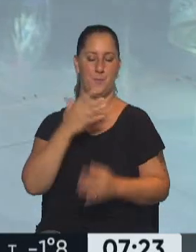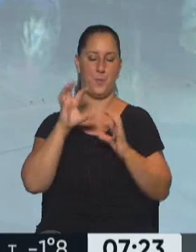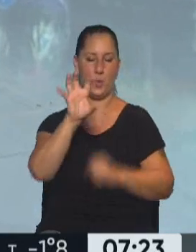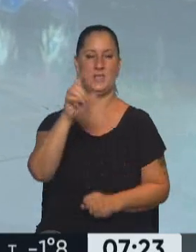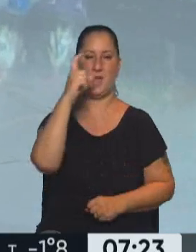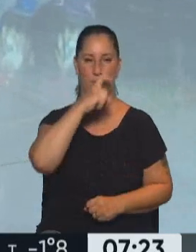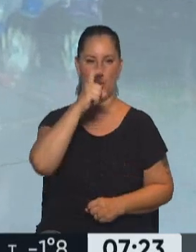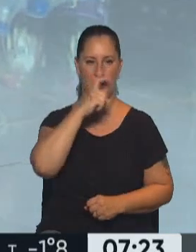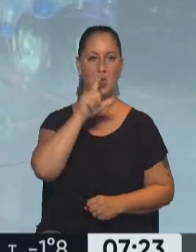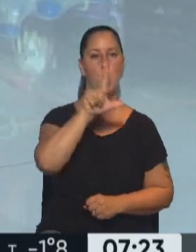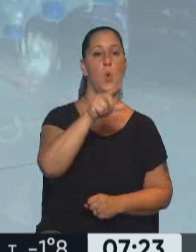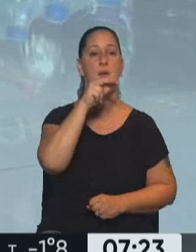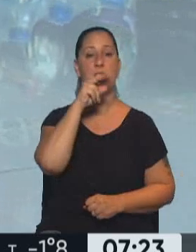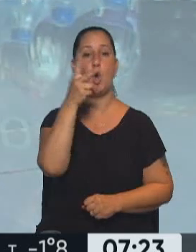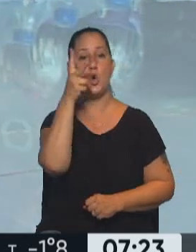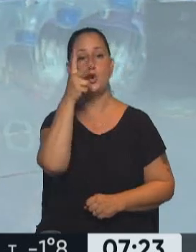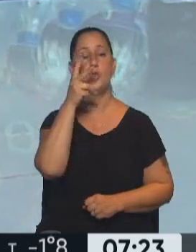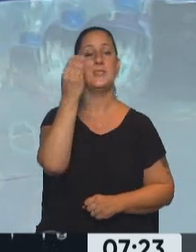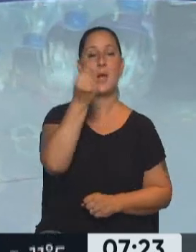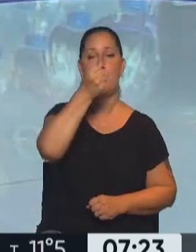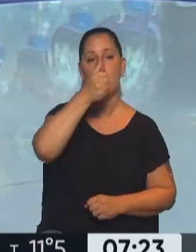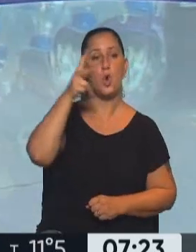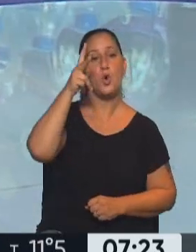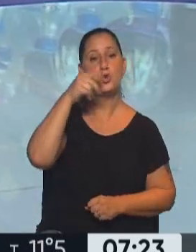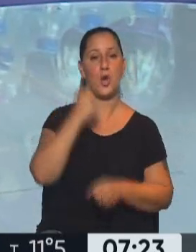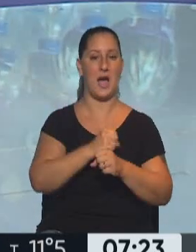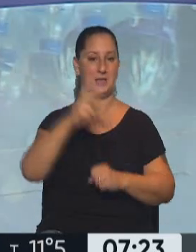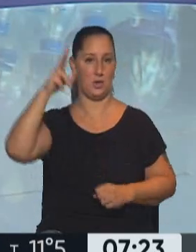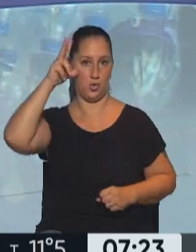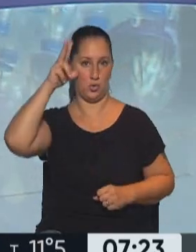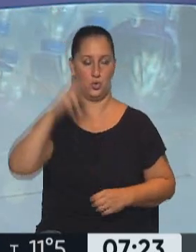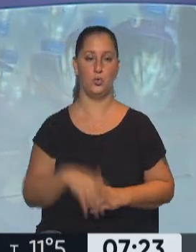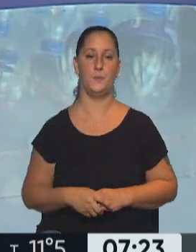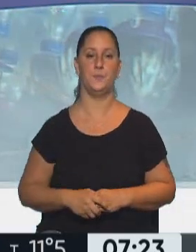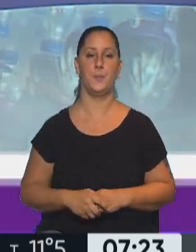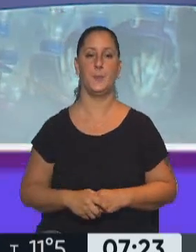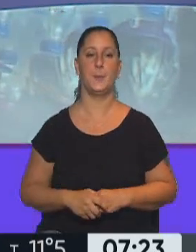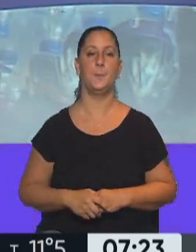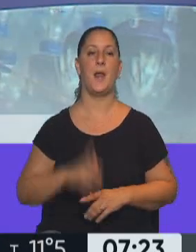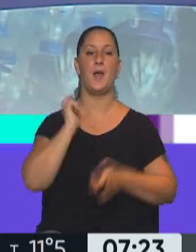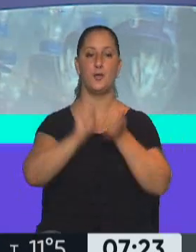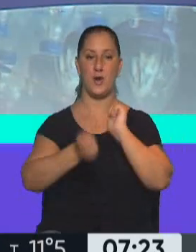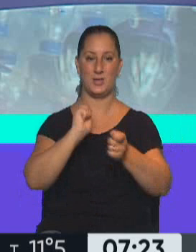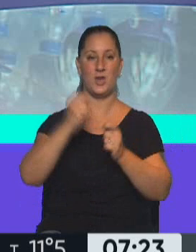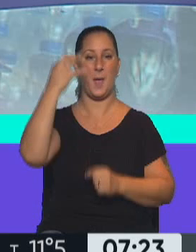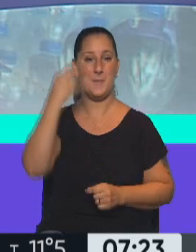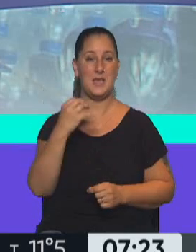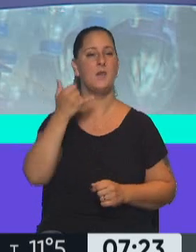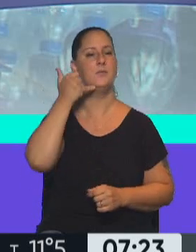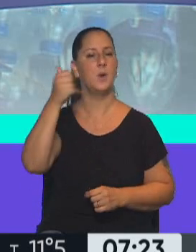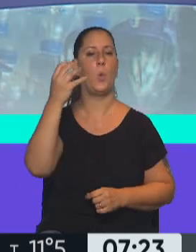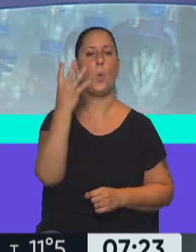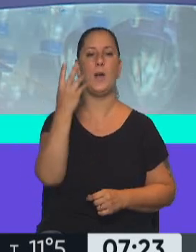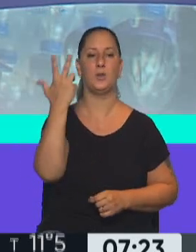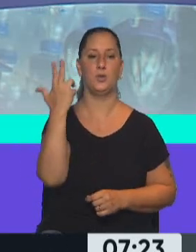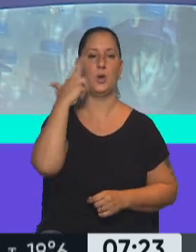los horarios, de lunes a viernes de 8, sábados y domingo desde las 8 y hasta las 20 horas. Para donaciones especiales pueden comunicarse a